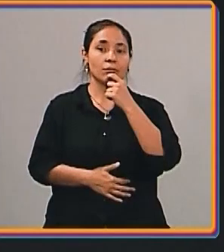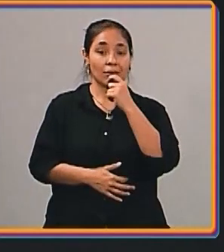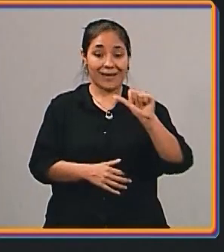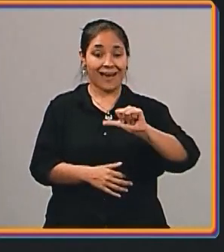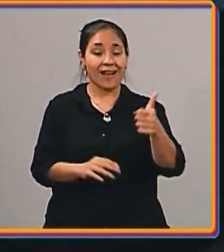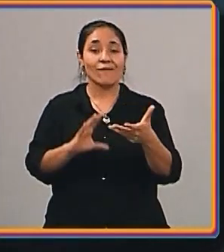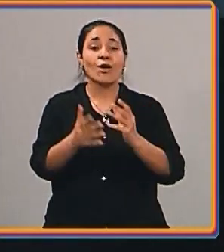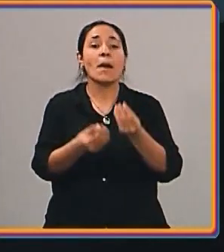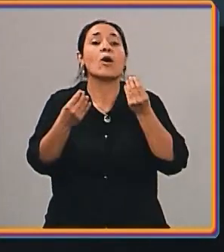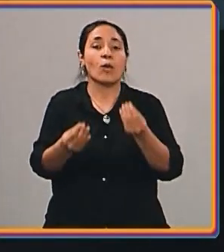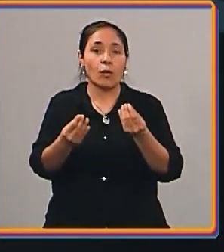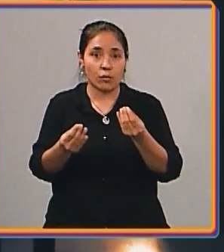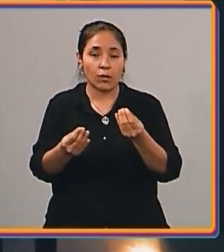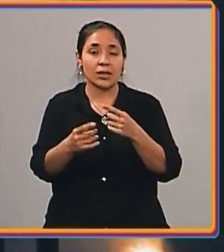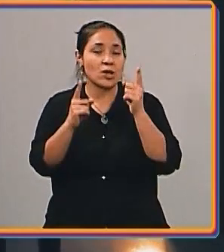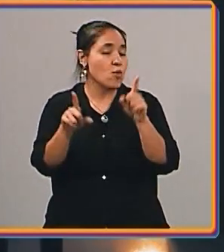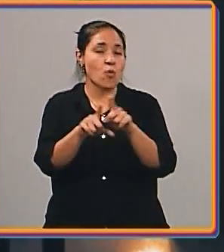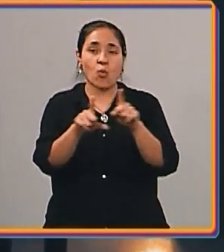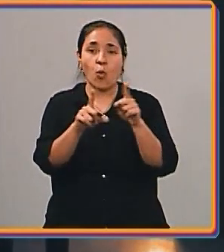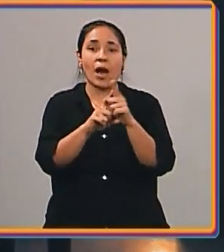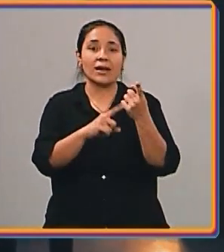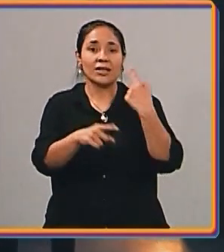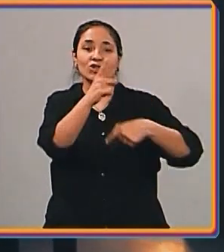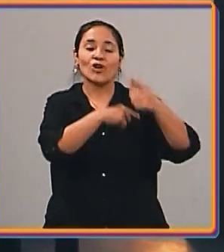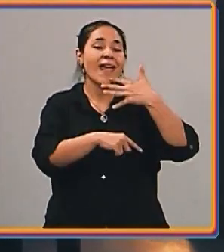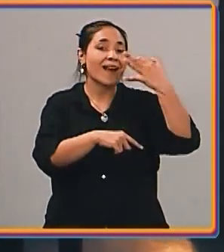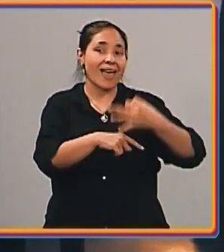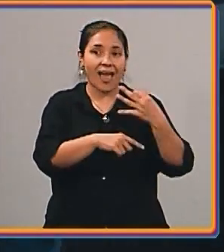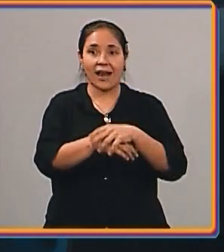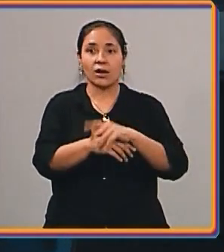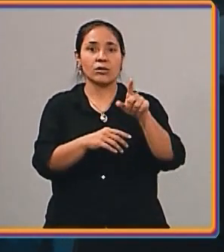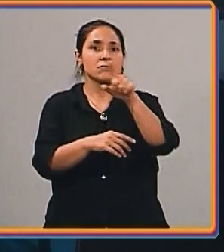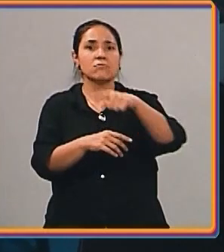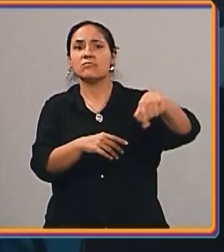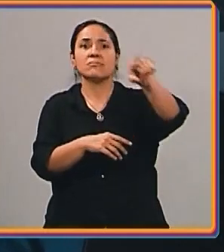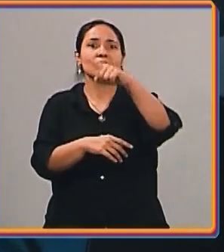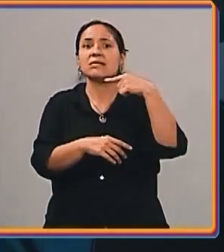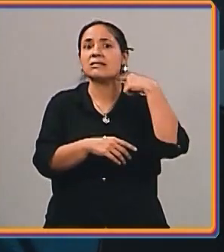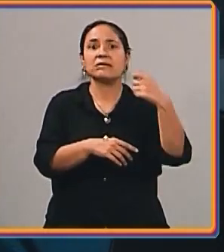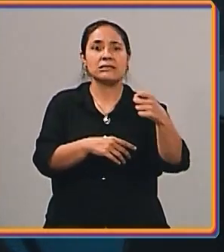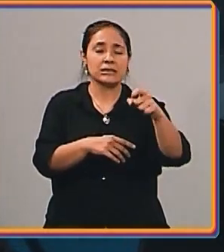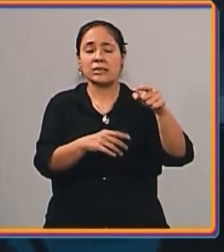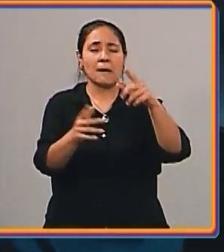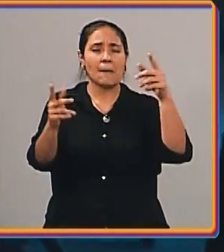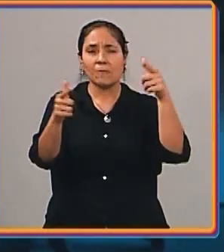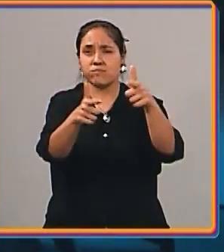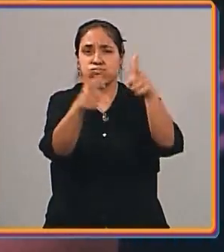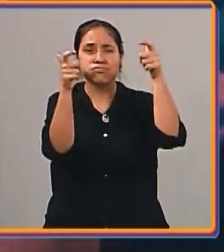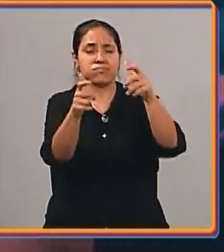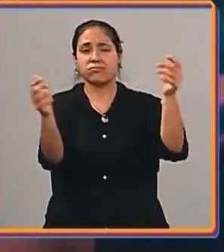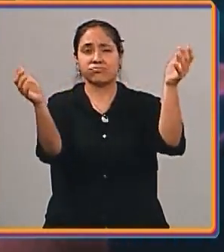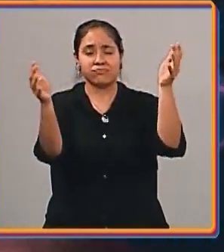de ganar el juego es, igual que lo fue en la historia real, derrotar a absolutamente todo el ejército realista.